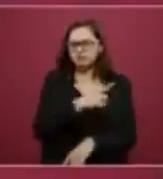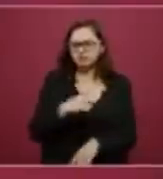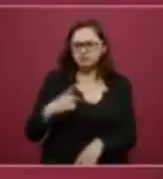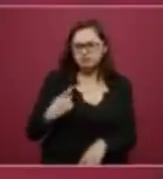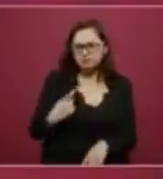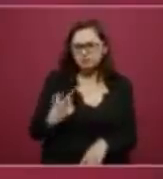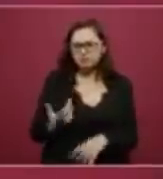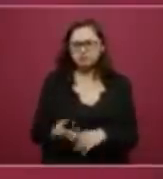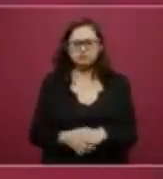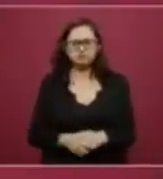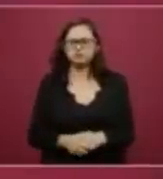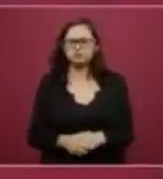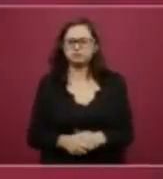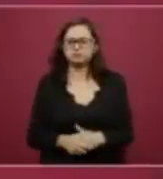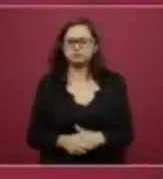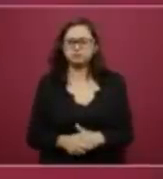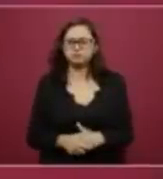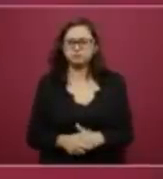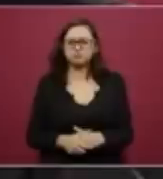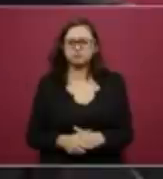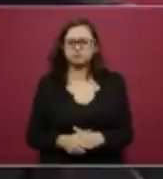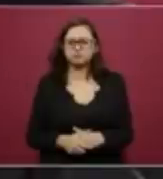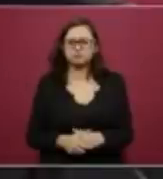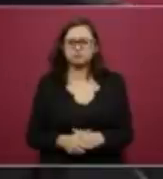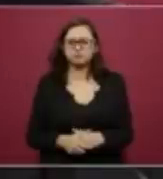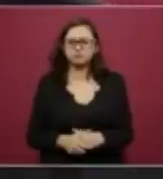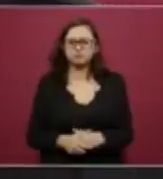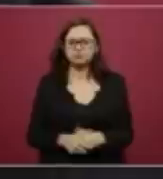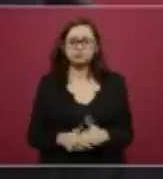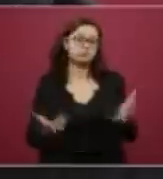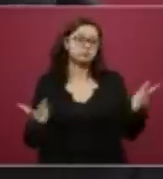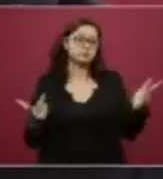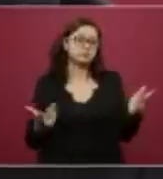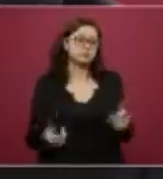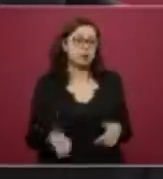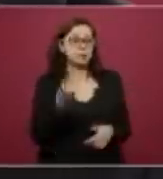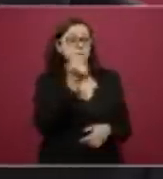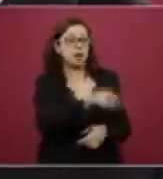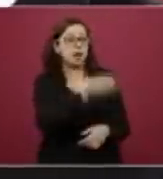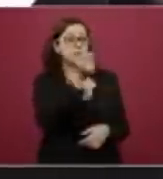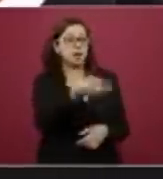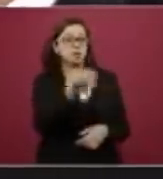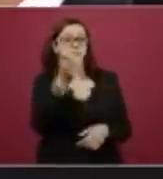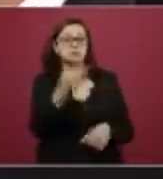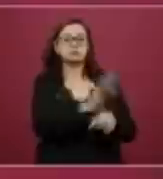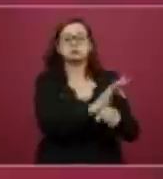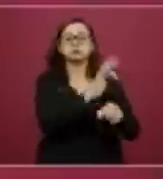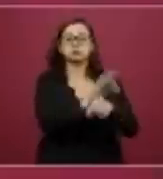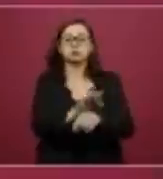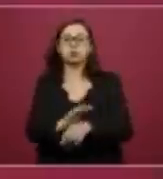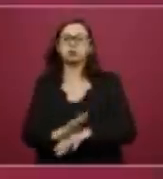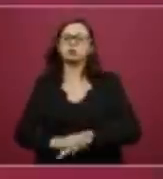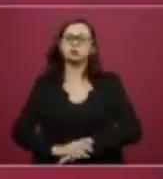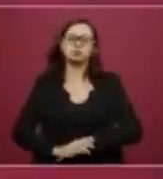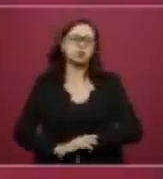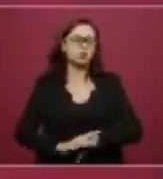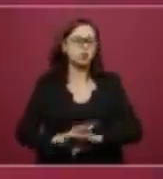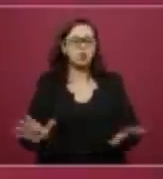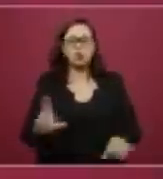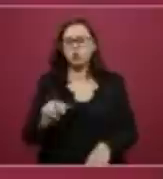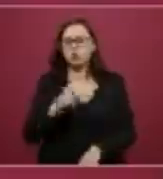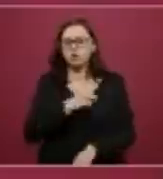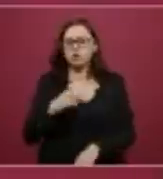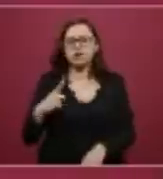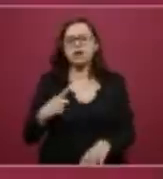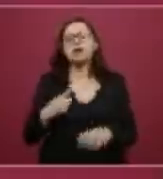No debe de haber privilegios. Es distinto el respeto a la